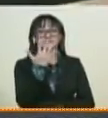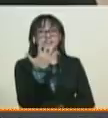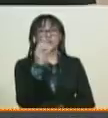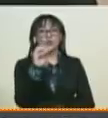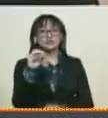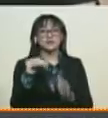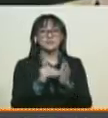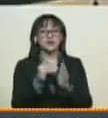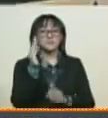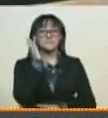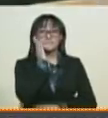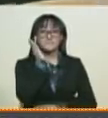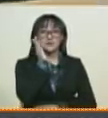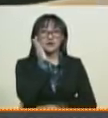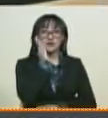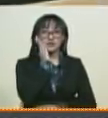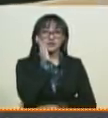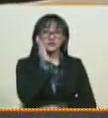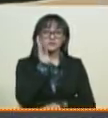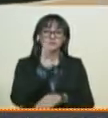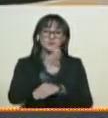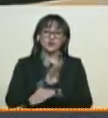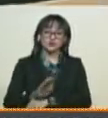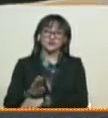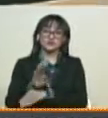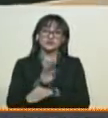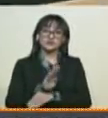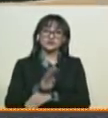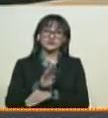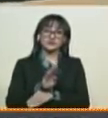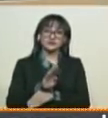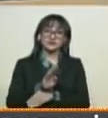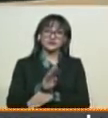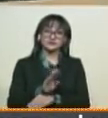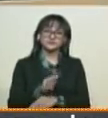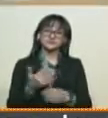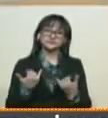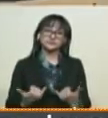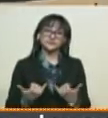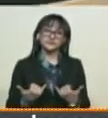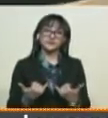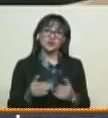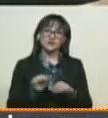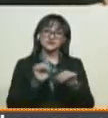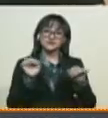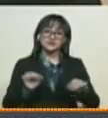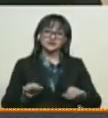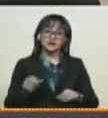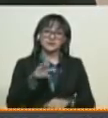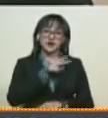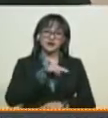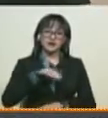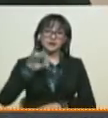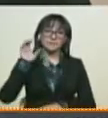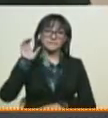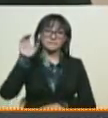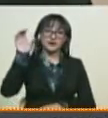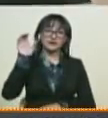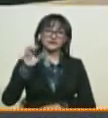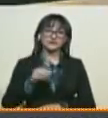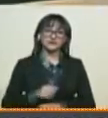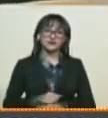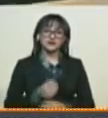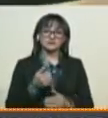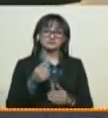350.000 madres protegidas. Hoy día, el sistema del carnet de la patria,